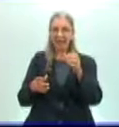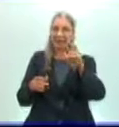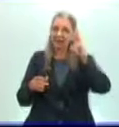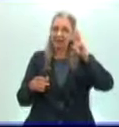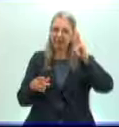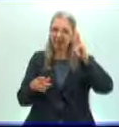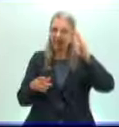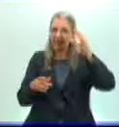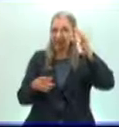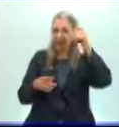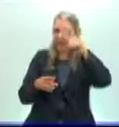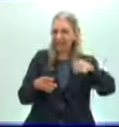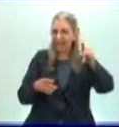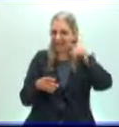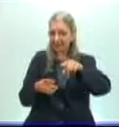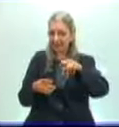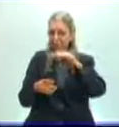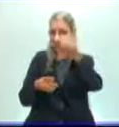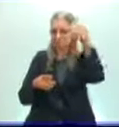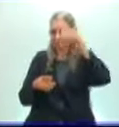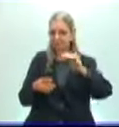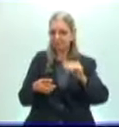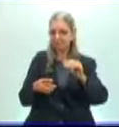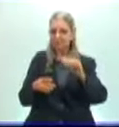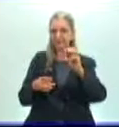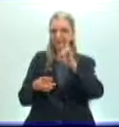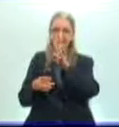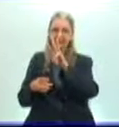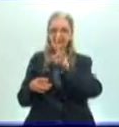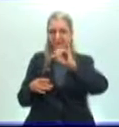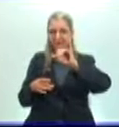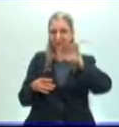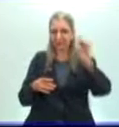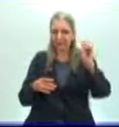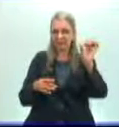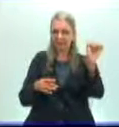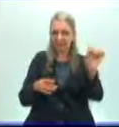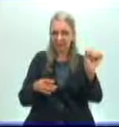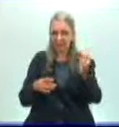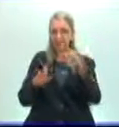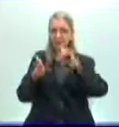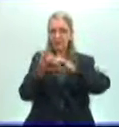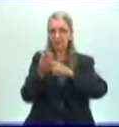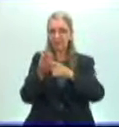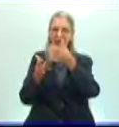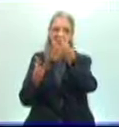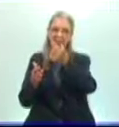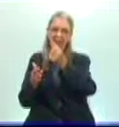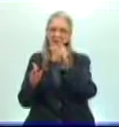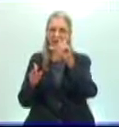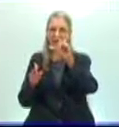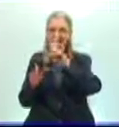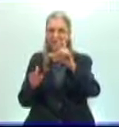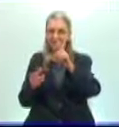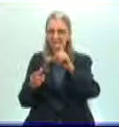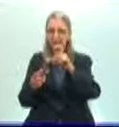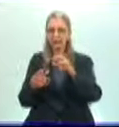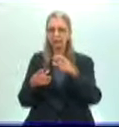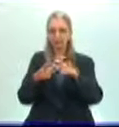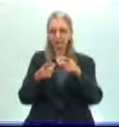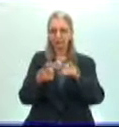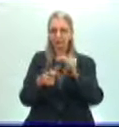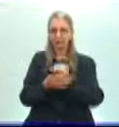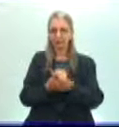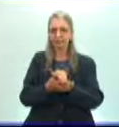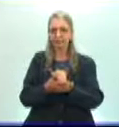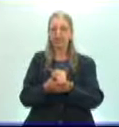sobre 360 grados por el área del círculo. Y quiero ver un caso particular. Supongan que el sector circular